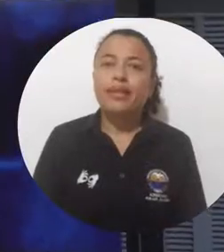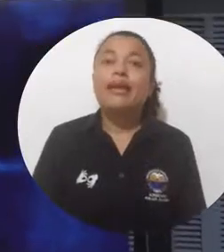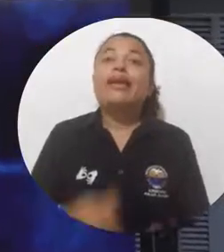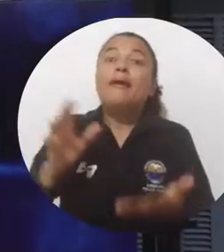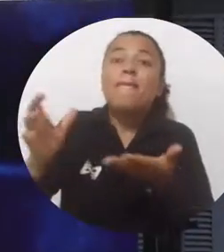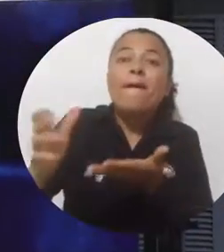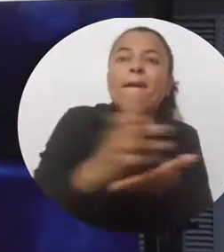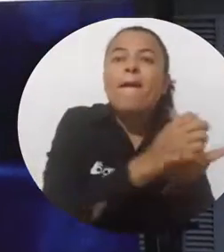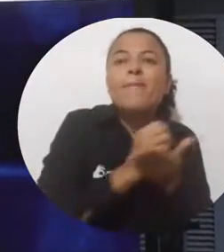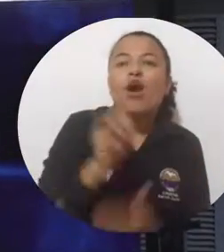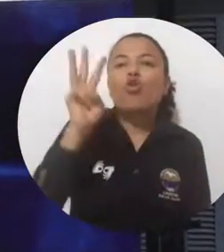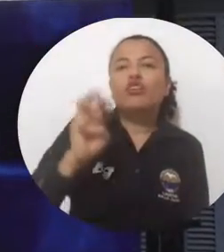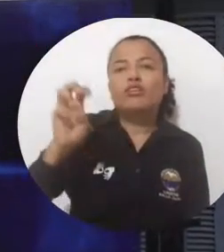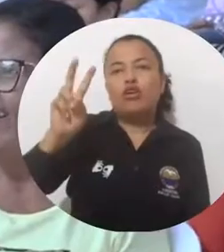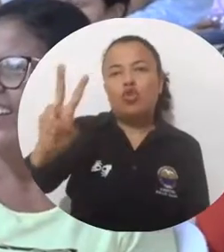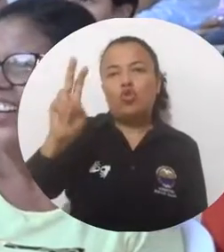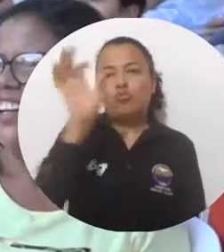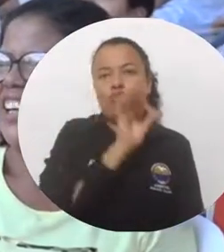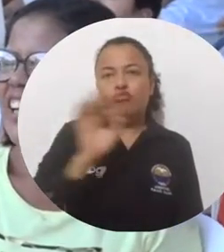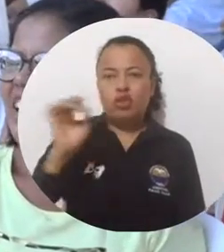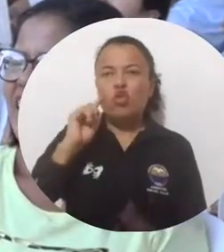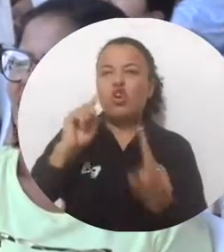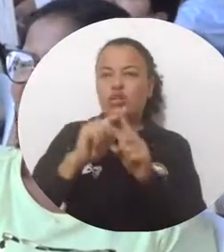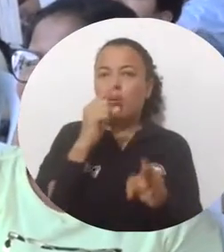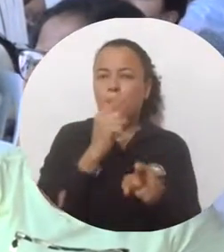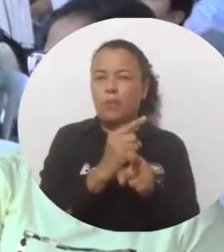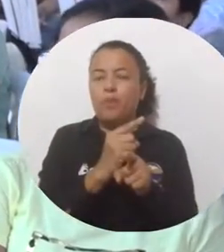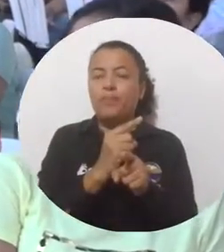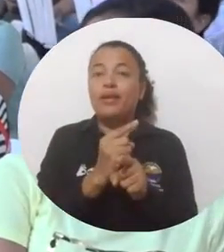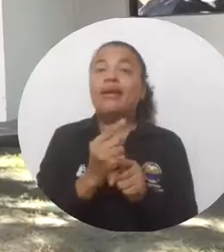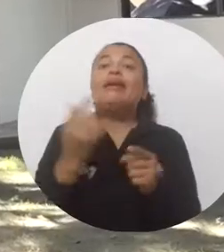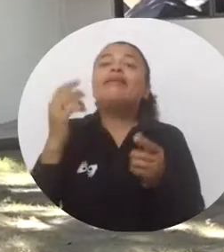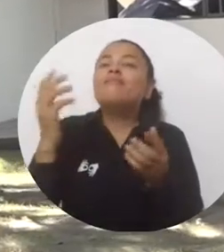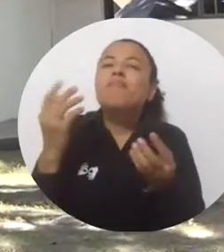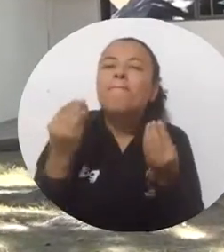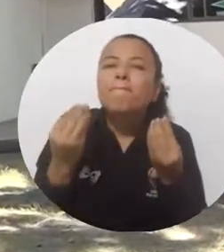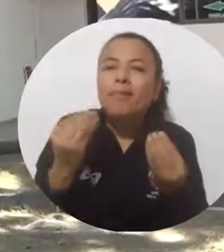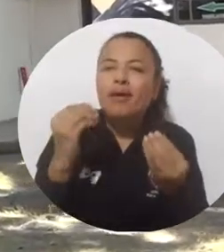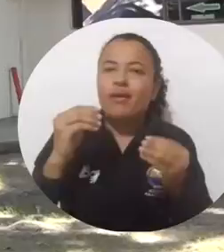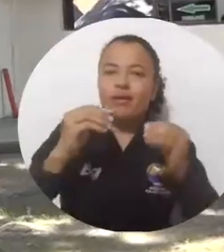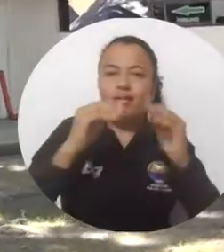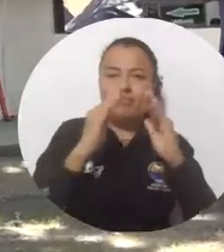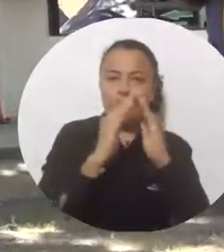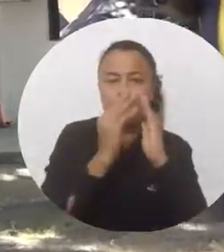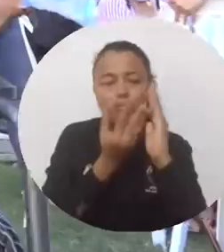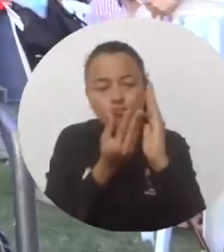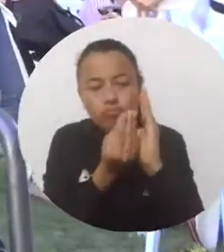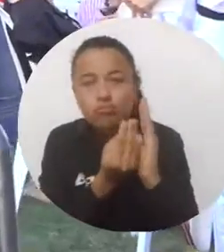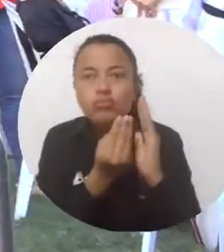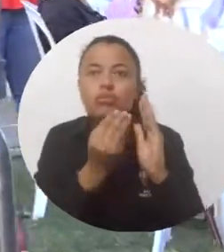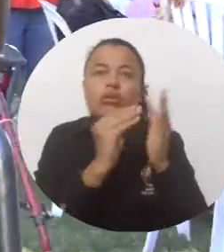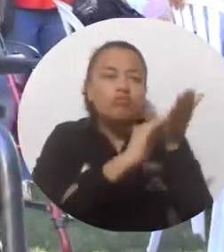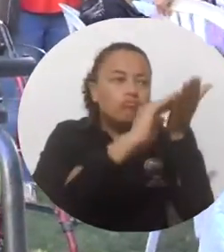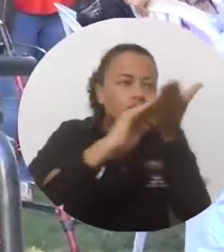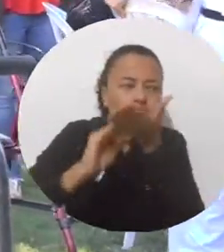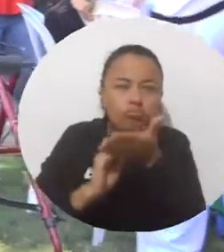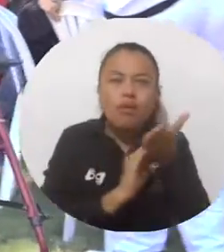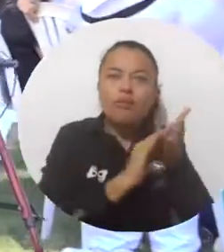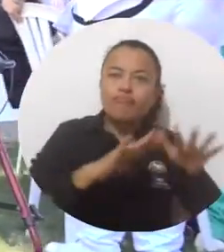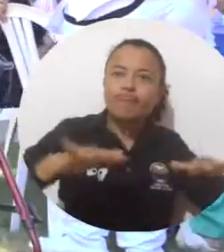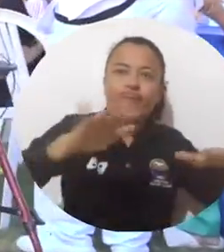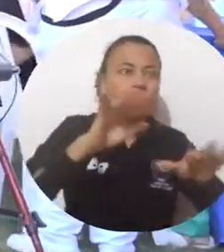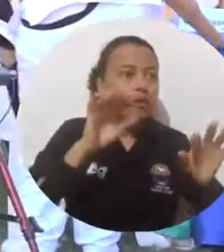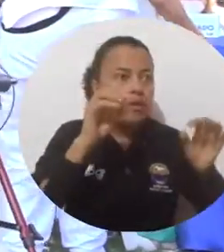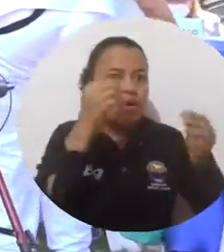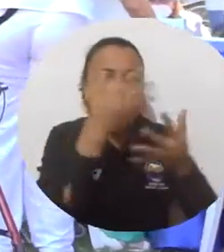82% de la meta es el dinero que ha recaudado Unimagdalena hasta el momento para construir y dotar los espacios del Centro de Bienestar al Anciano